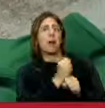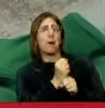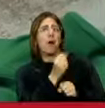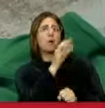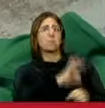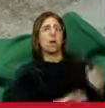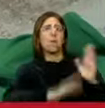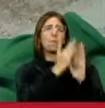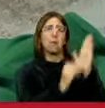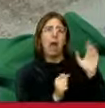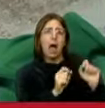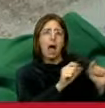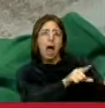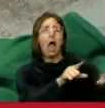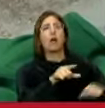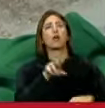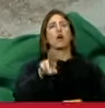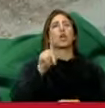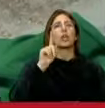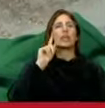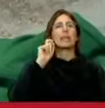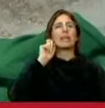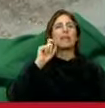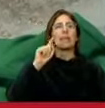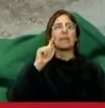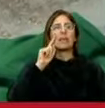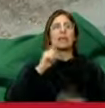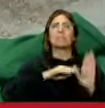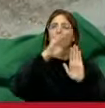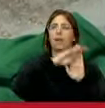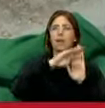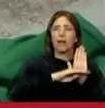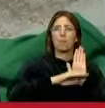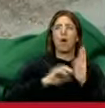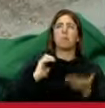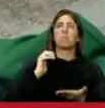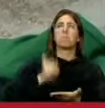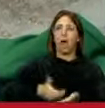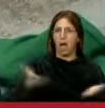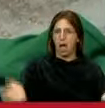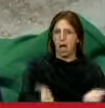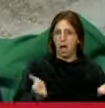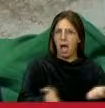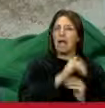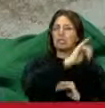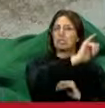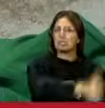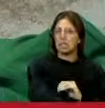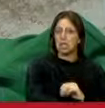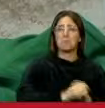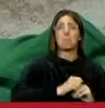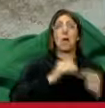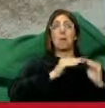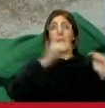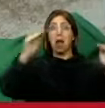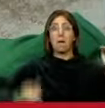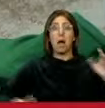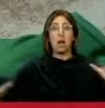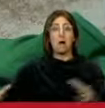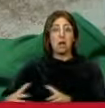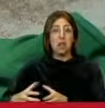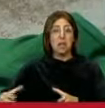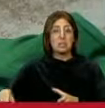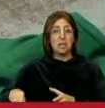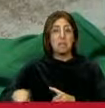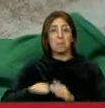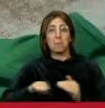máscaras antiguas? Sí, sí, te sí, vi. Sí. Contaste eso del empresario, yo la verdad no lo conocía. Lucas Jerez entrevista, porque quería hablar, entrevistamos a un